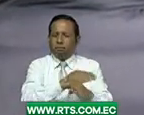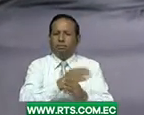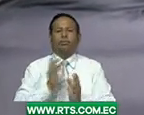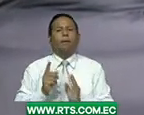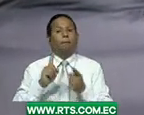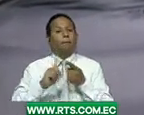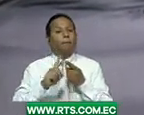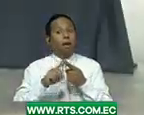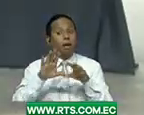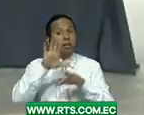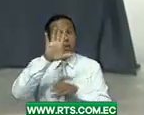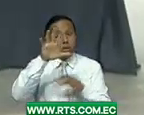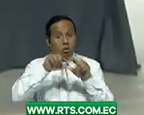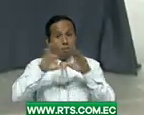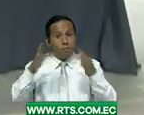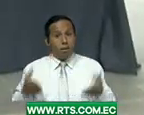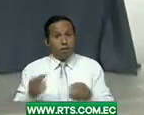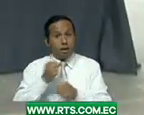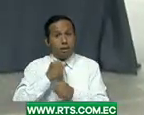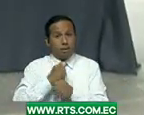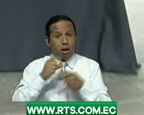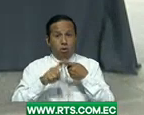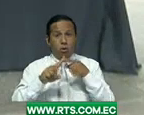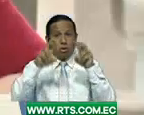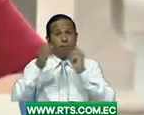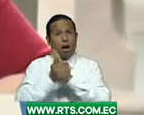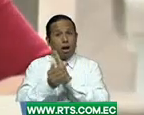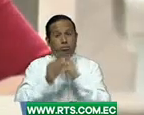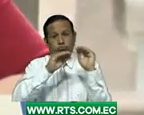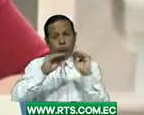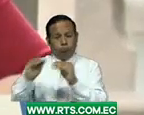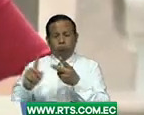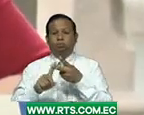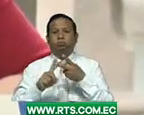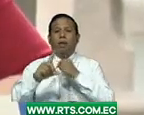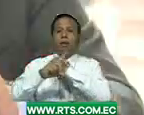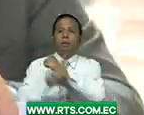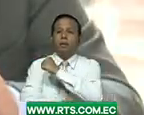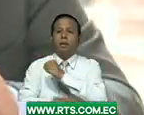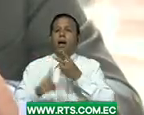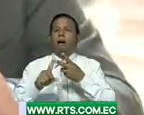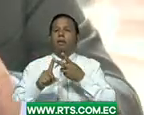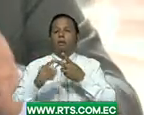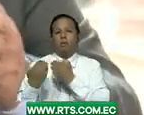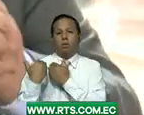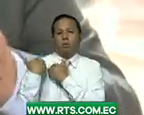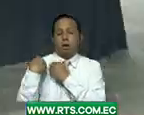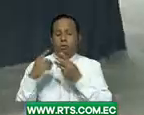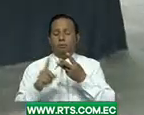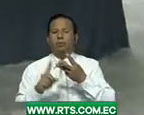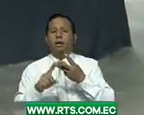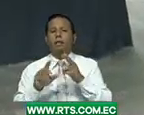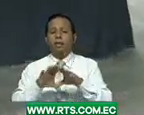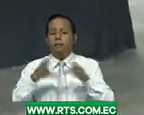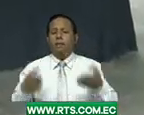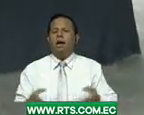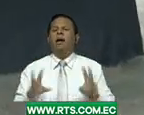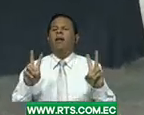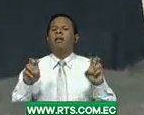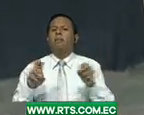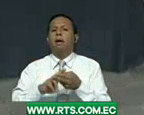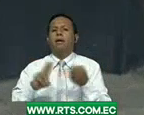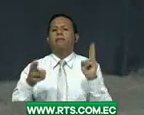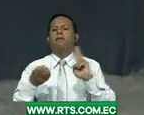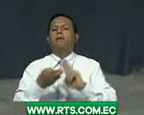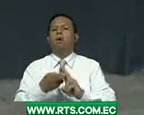de capacitaciones. La segunda abordará el tema disciplinario y meritocracia. Mientras que la tercera se enfocará en reformas